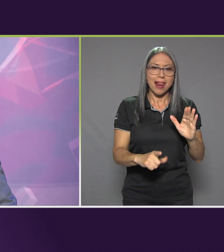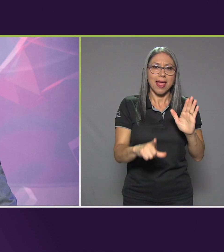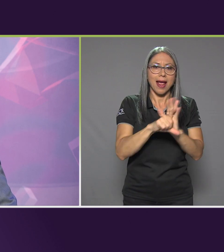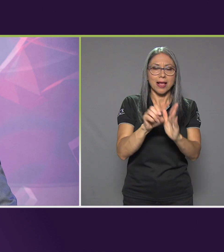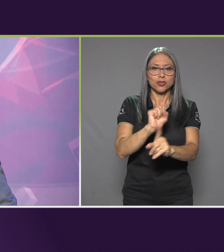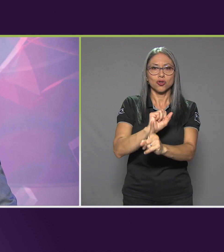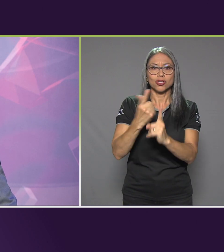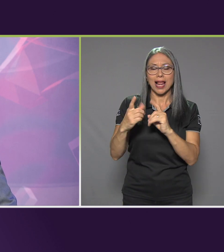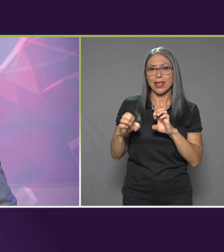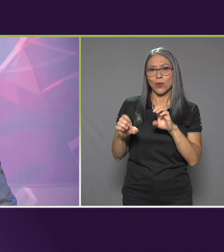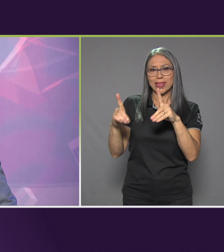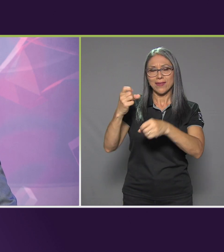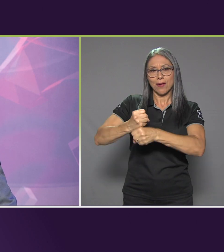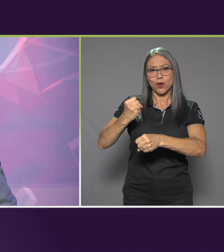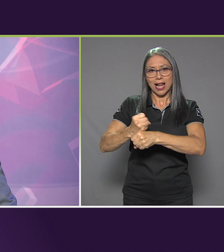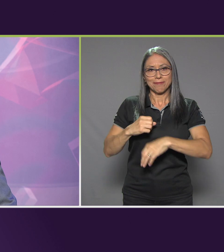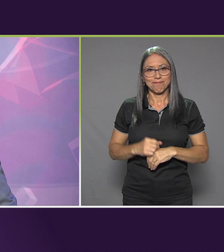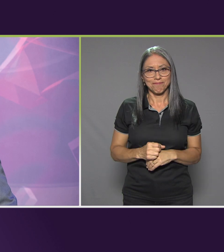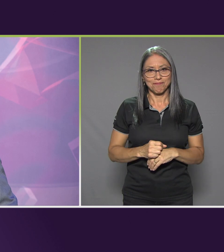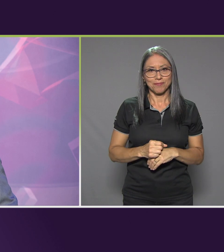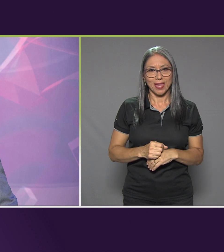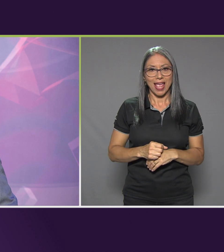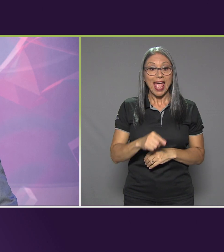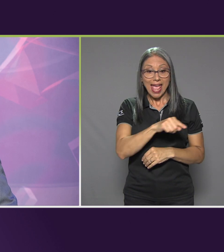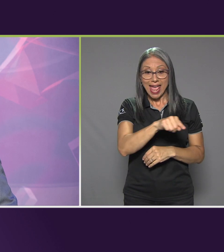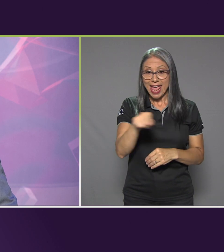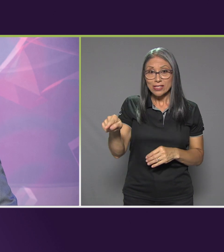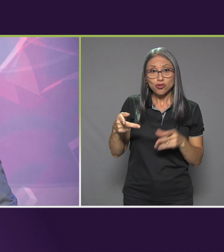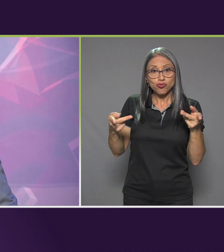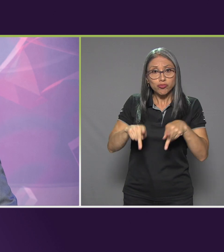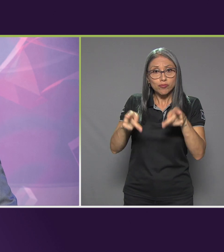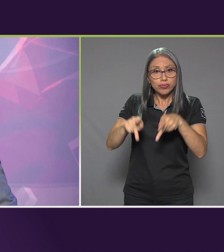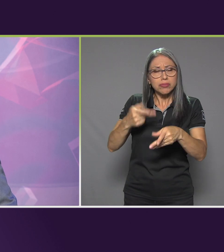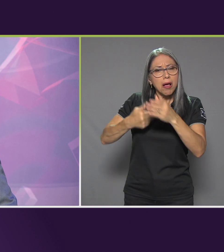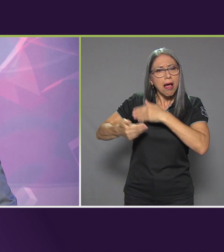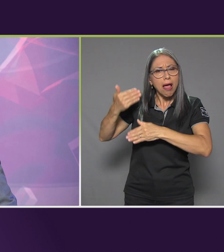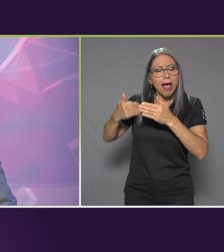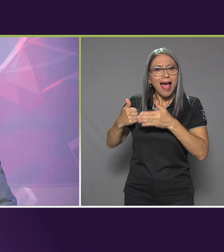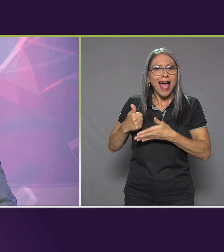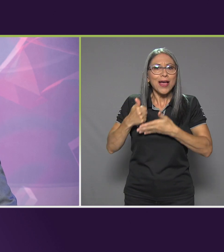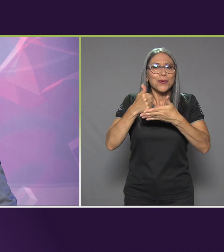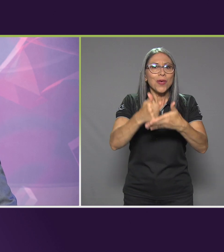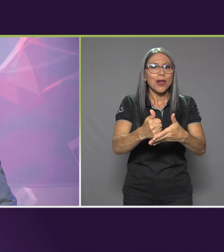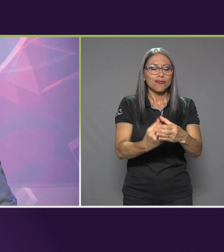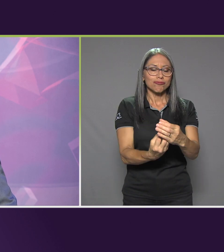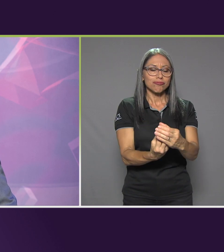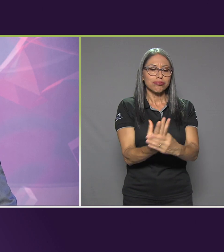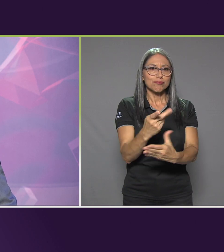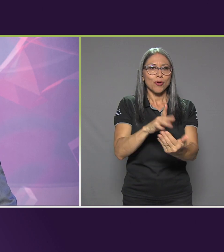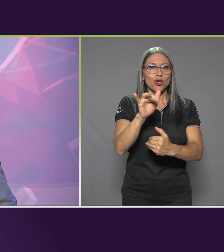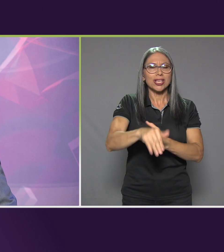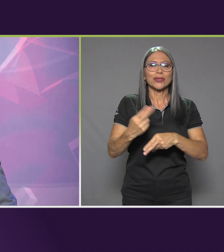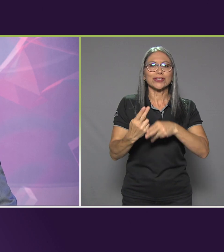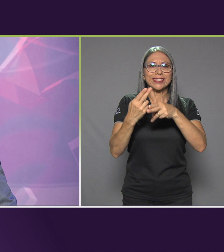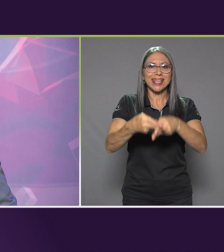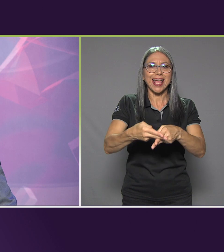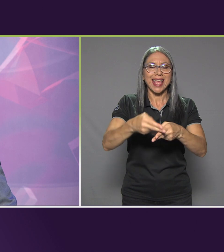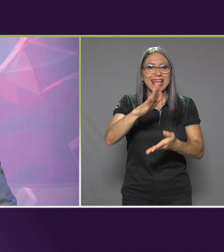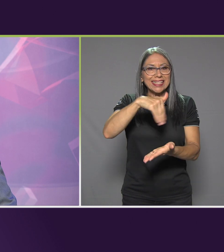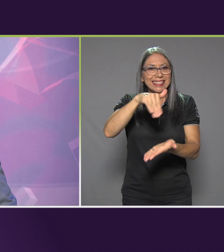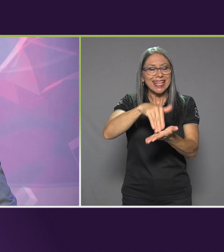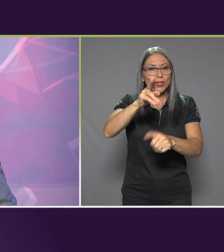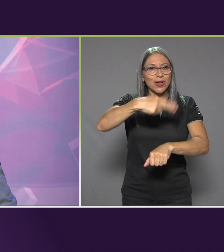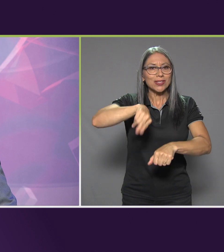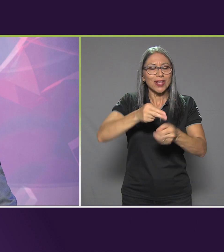social, en la parte educativa y en la parte laboral. Entonces esos antecedentes ayudaron para conformar un proyecto y ese proyecto se llamó